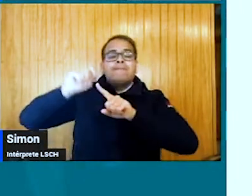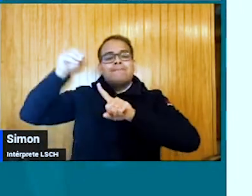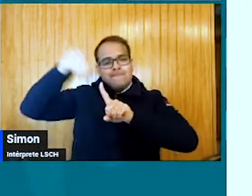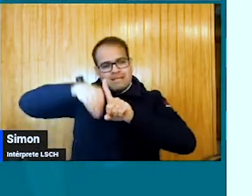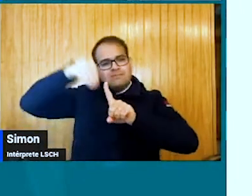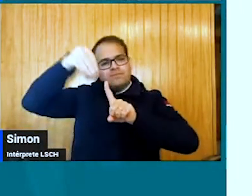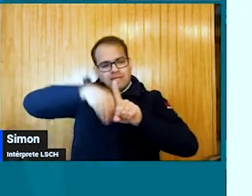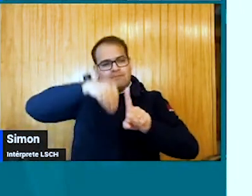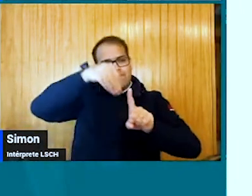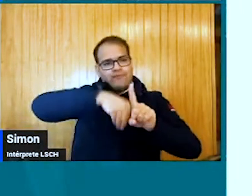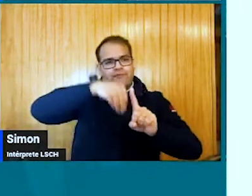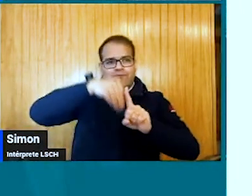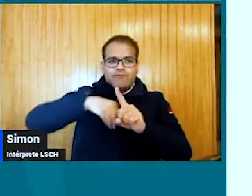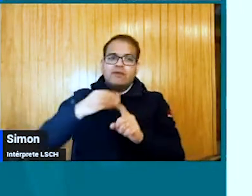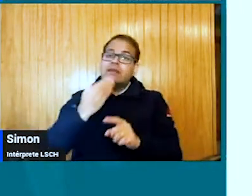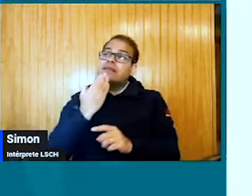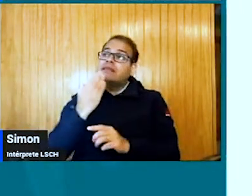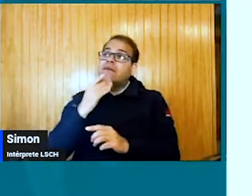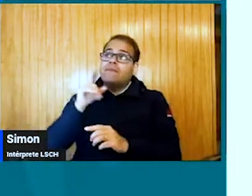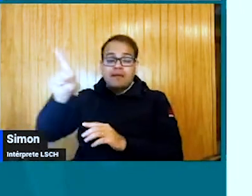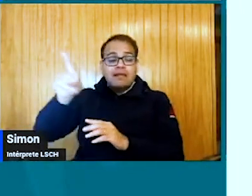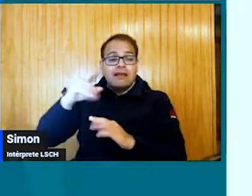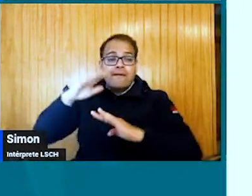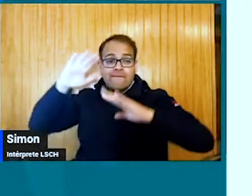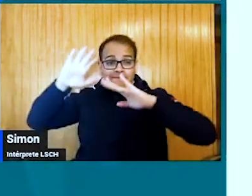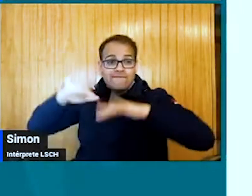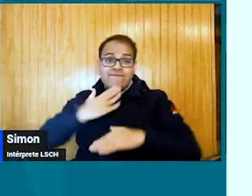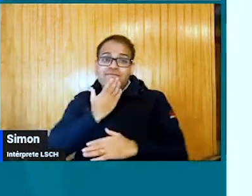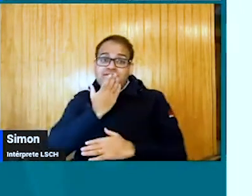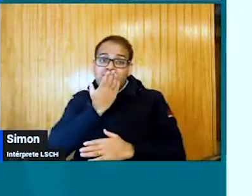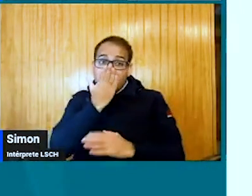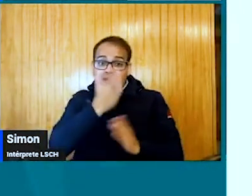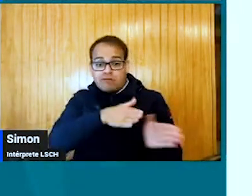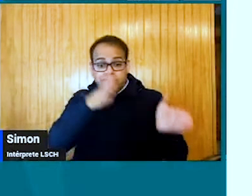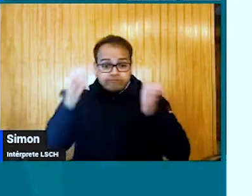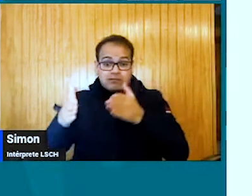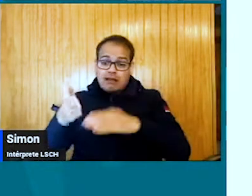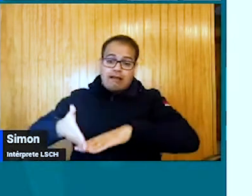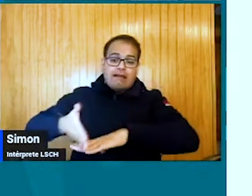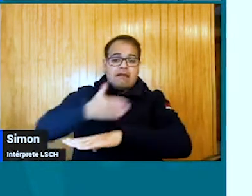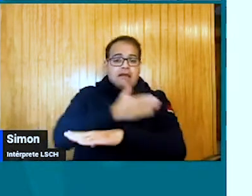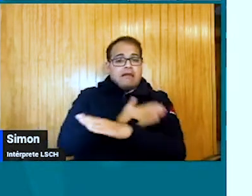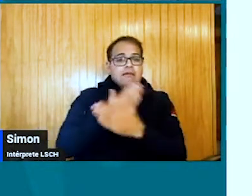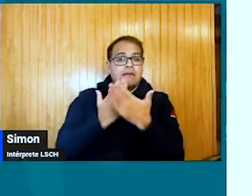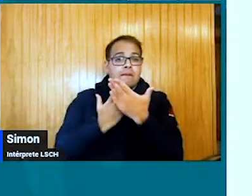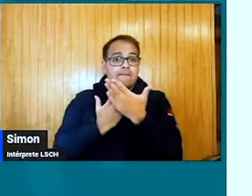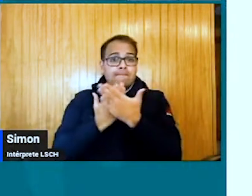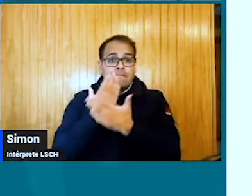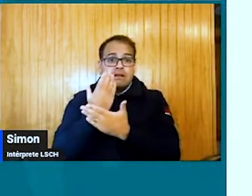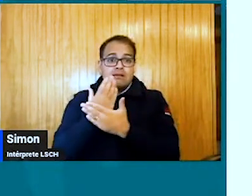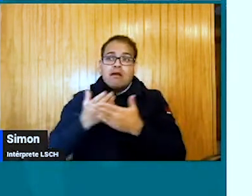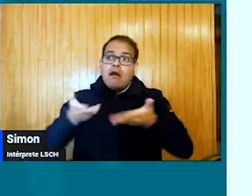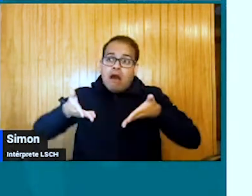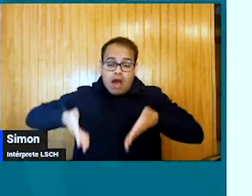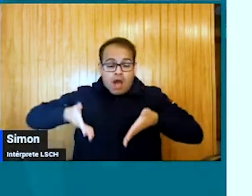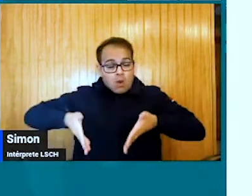mensualmente y en época de helada sobre todo, antes de la mañana. Gracias por ahora, podemos decir